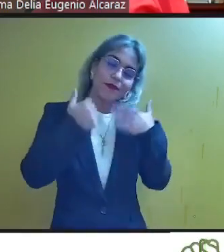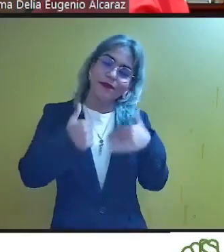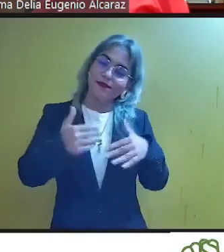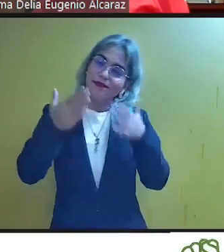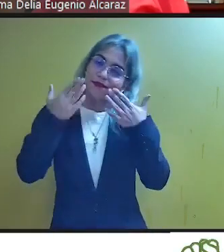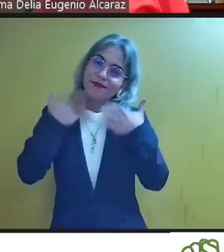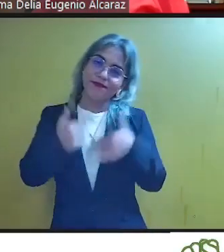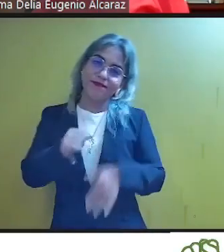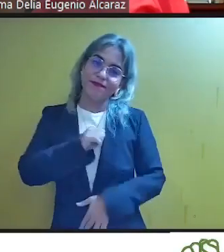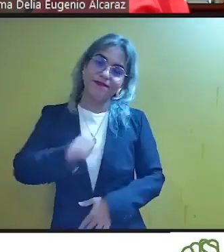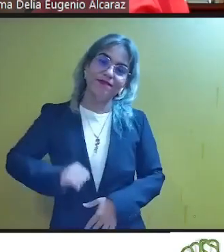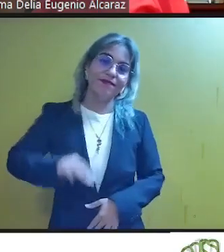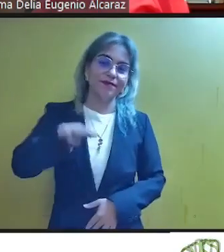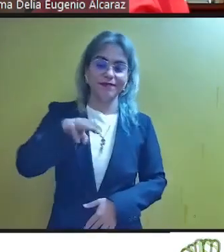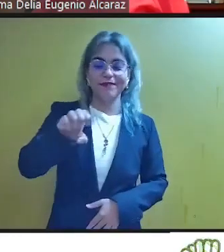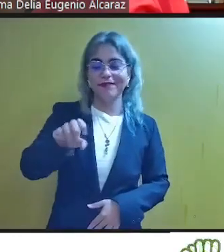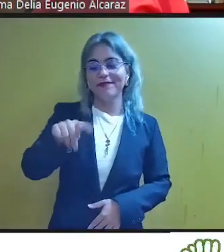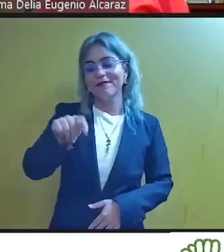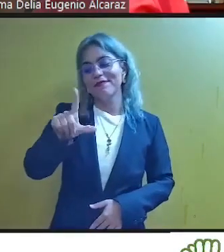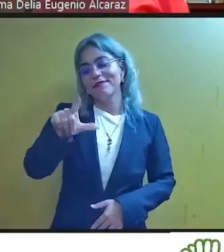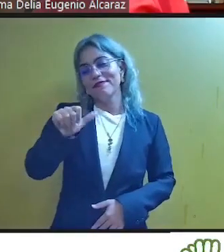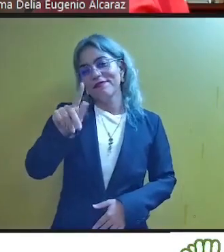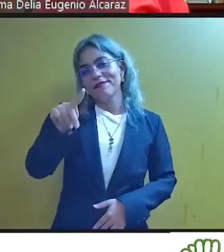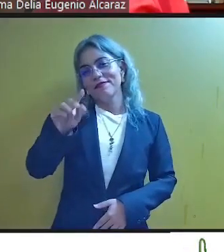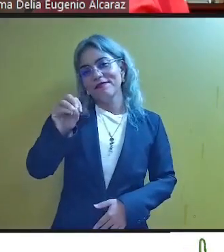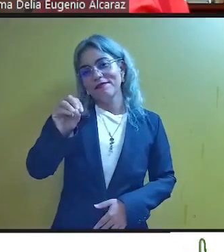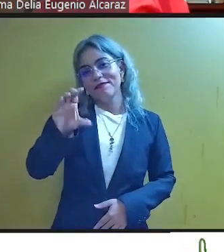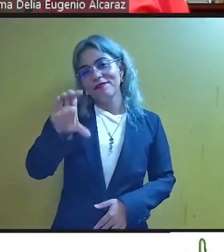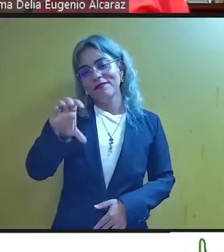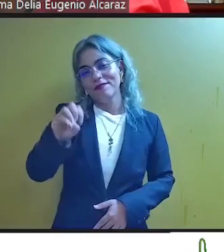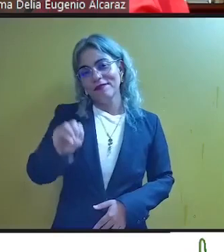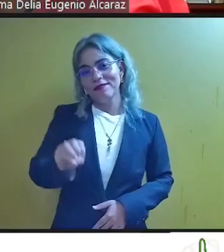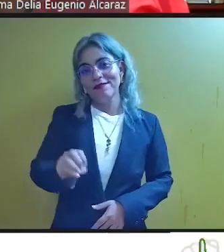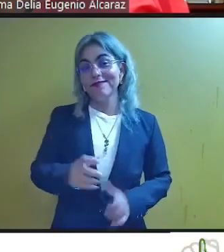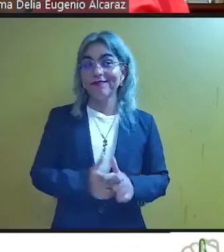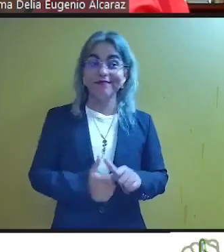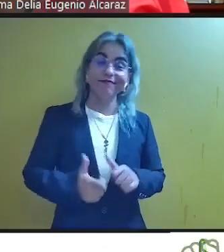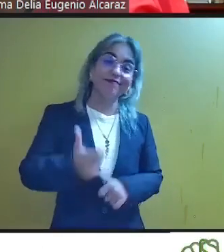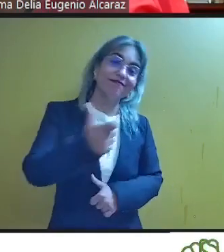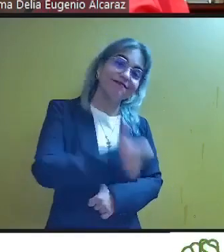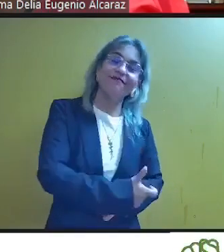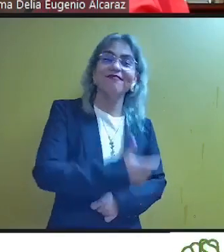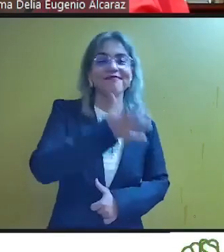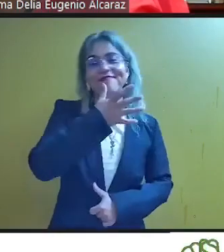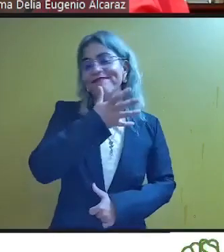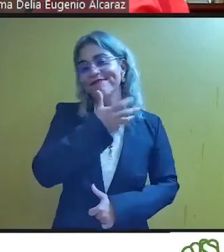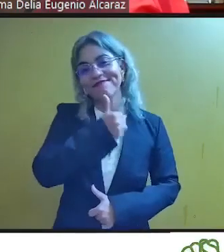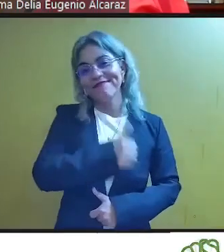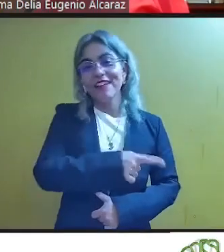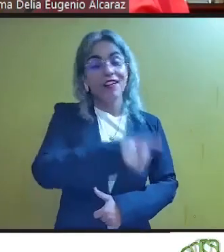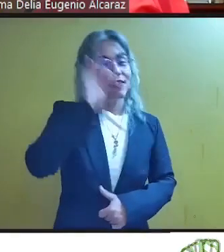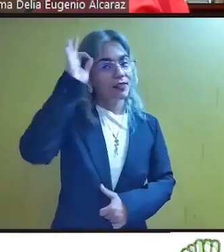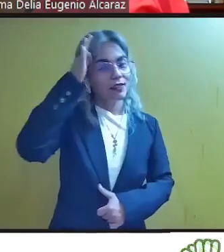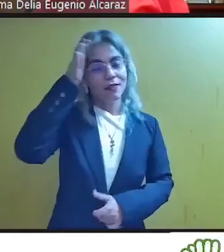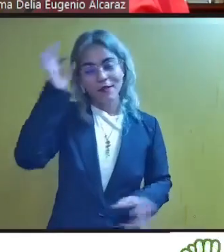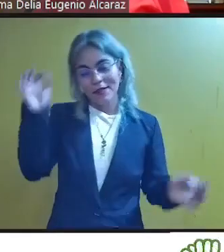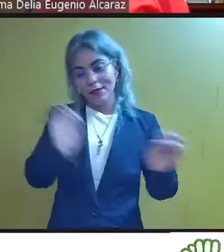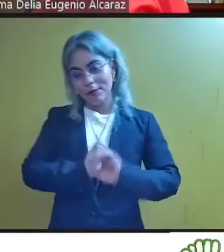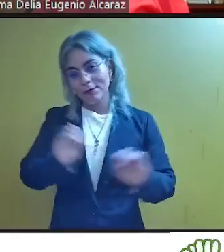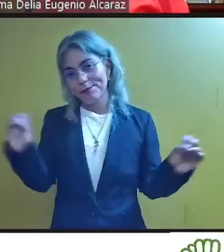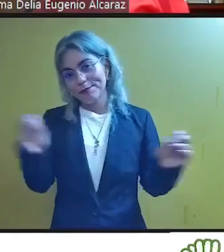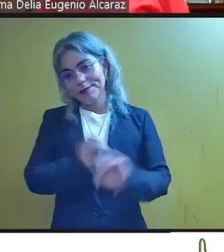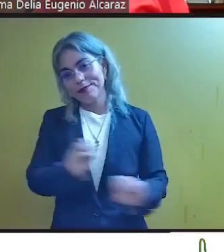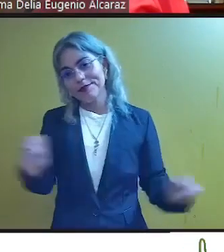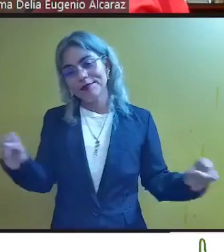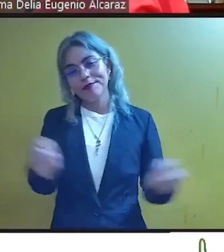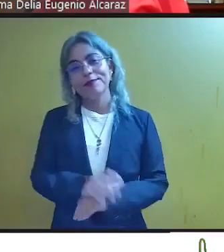de Metlatónoc, Guerrero, y en consecuencia, al no ostentar el cargo, no adquiere la calidad de servidor público de representación popular con